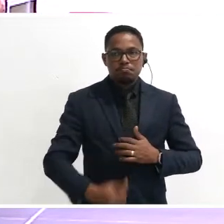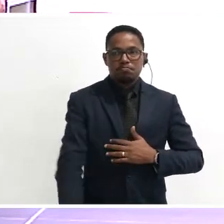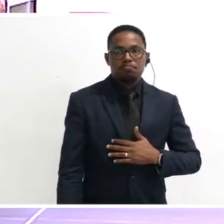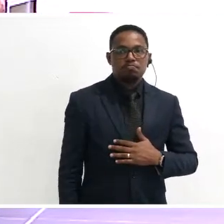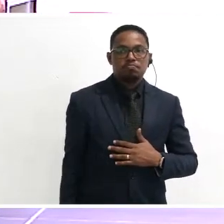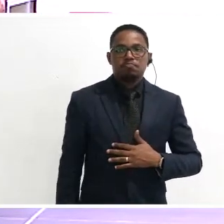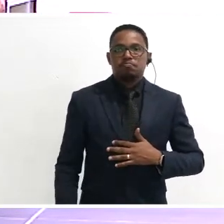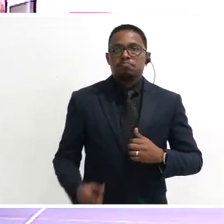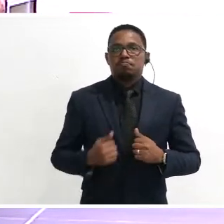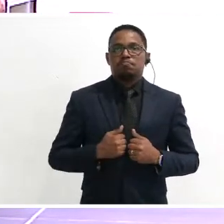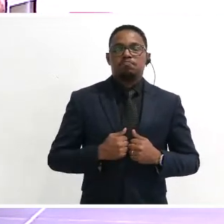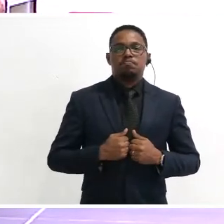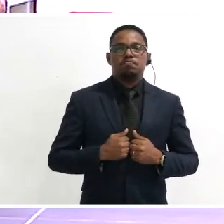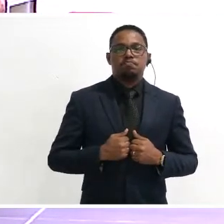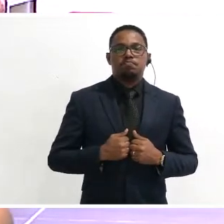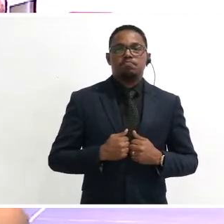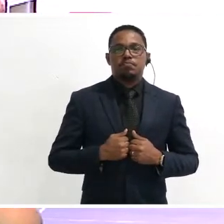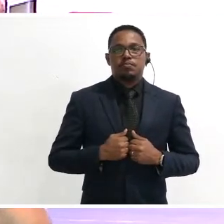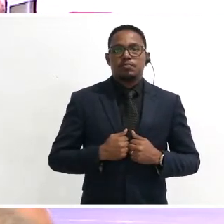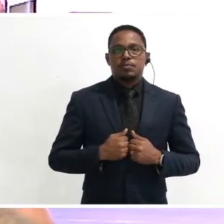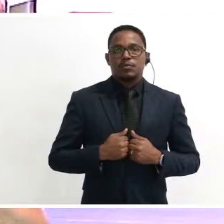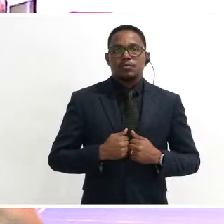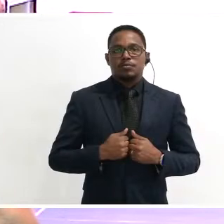¿Por acá? Por aquí.